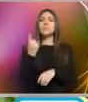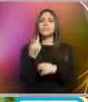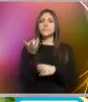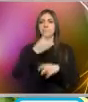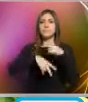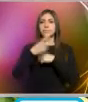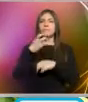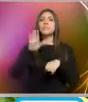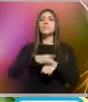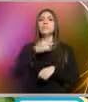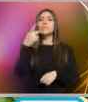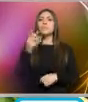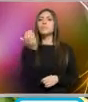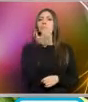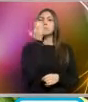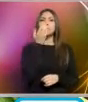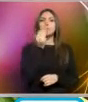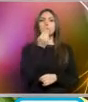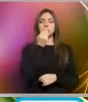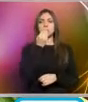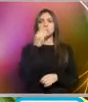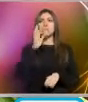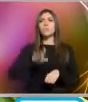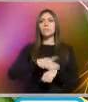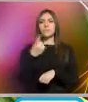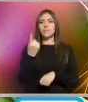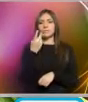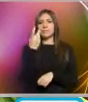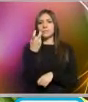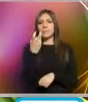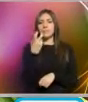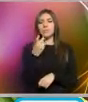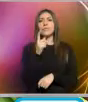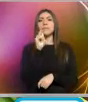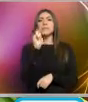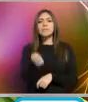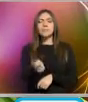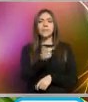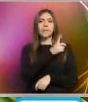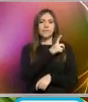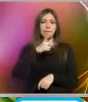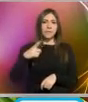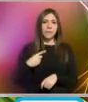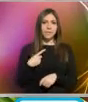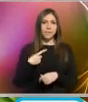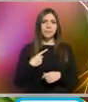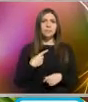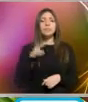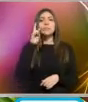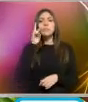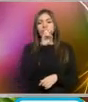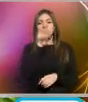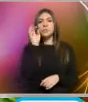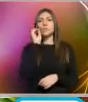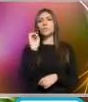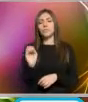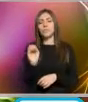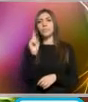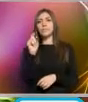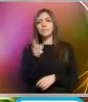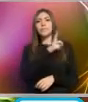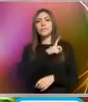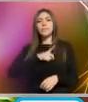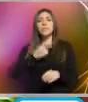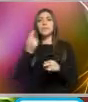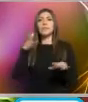tenemos, pues, Sin duda. diarios, ¿no? Para alimentarnos. ¿Qué es lo que tendríamos que observar o qué es lo que tendríamos